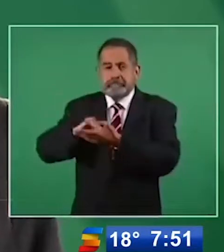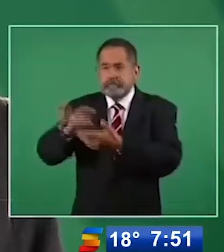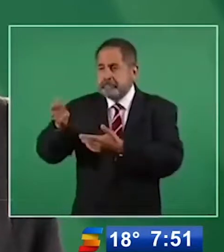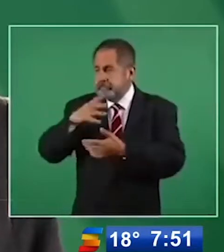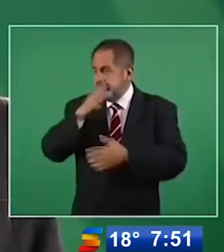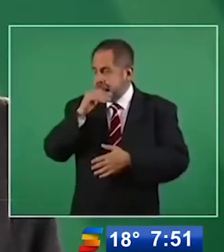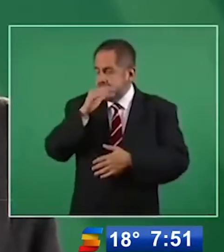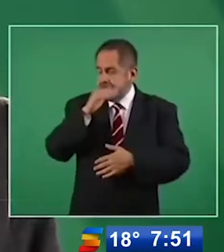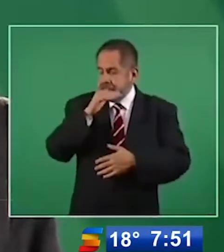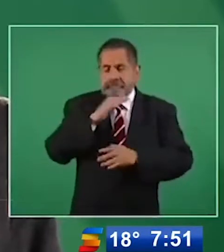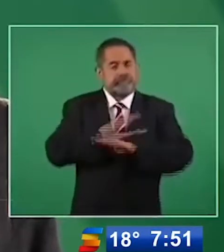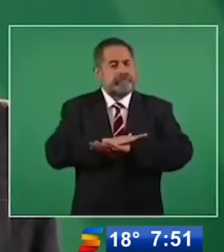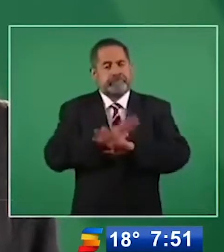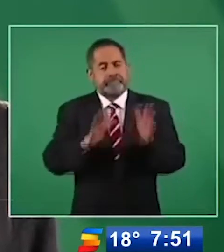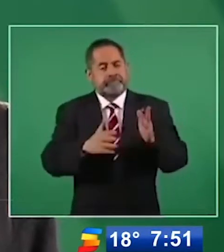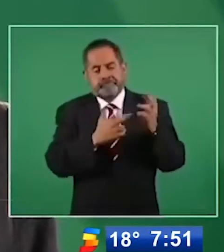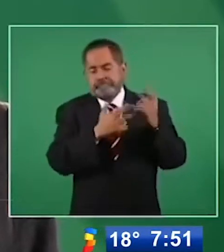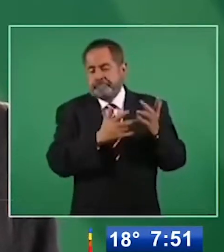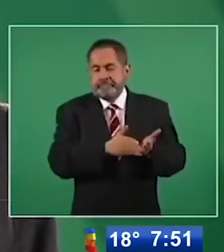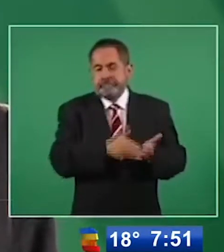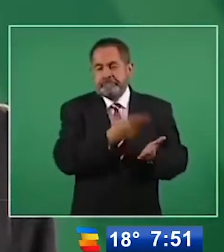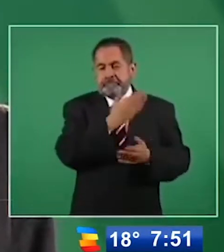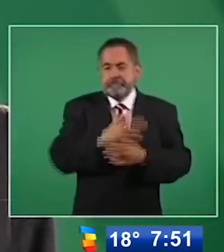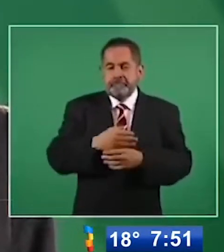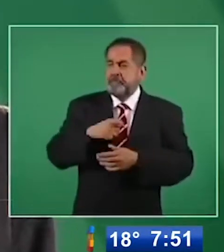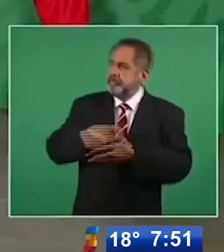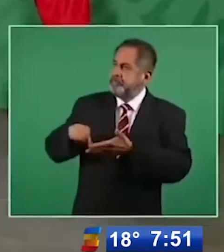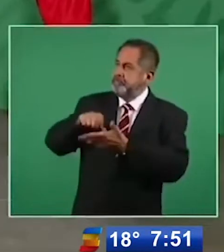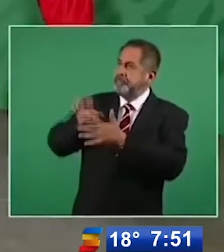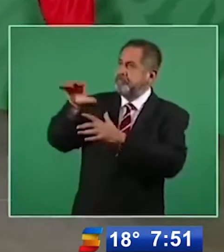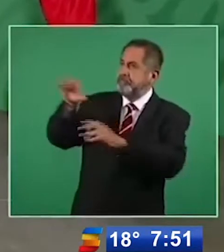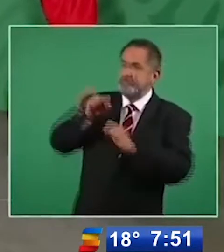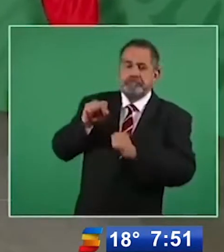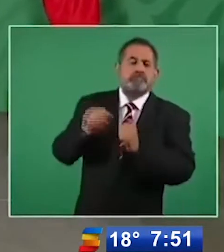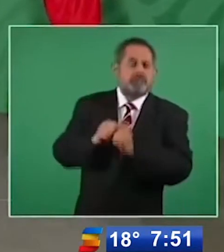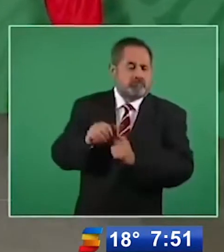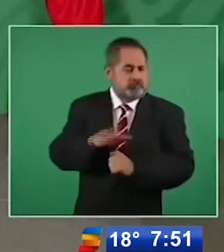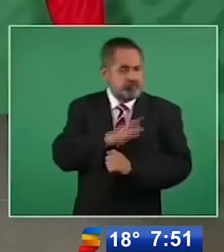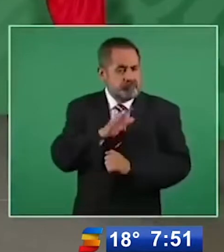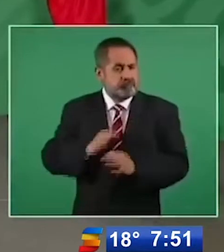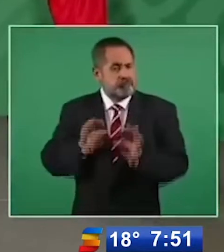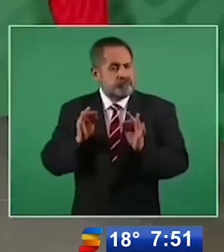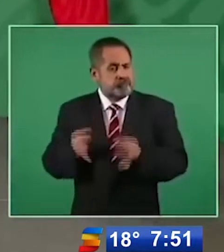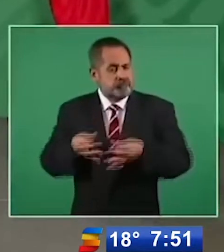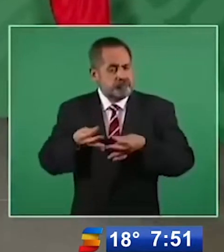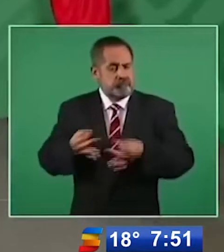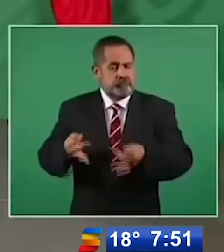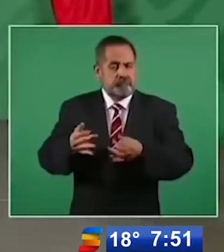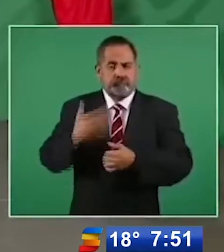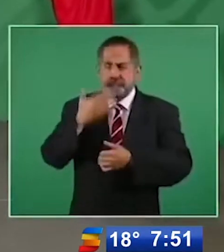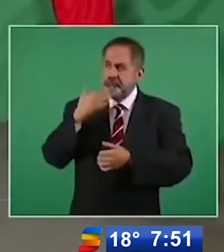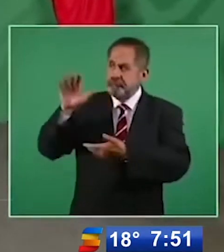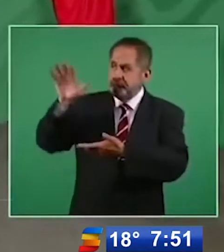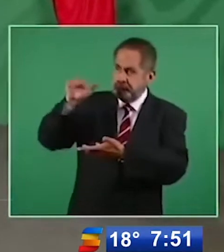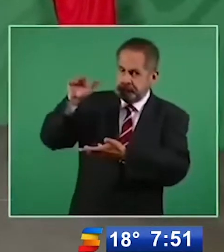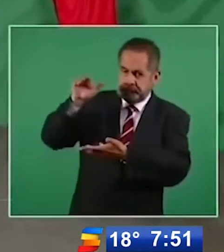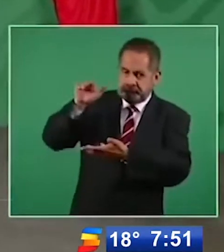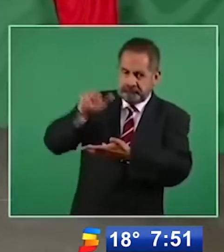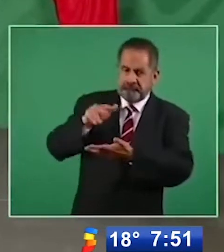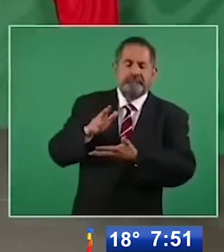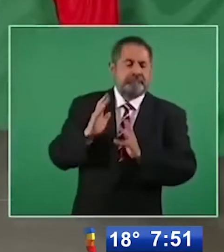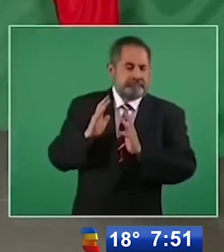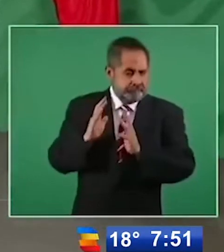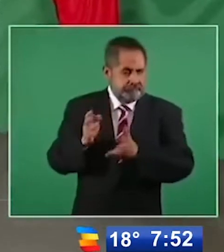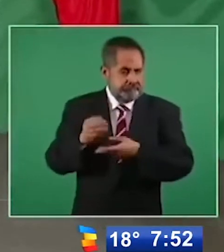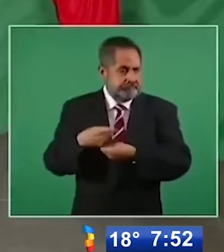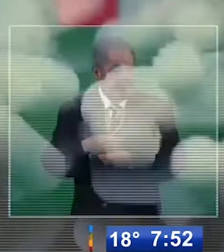"Es una muy buena noticia porque se rompió, se quebró el sistema de corrupción que se había establecido en la compra de medicamentos.